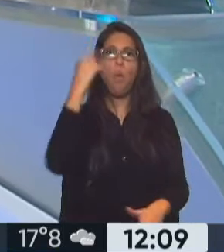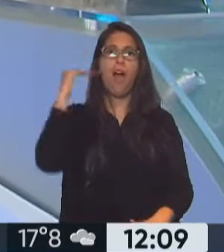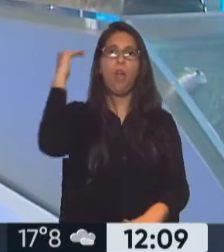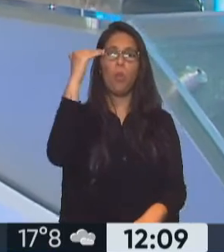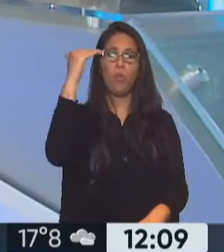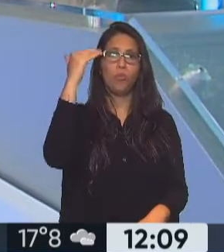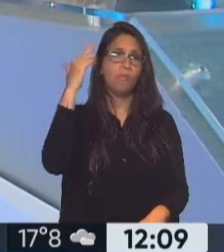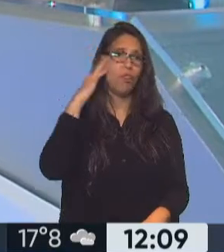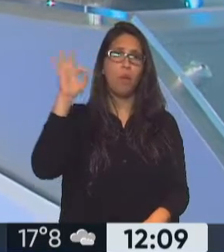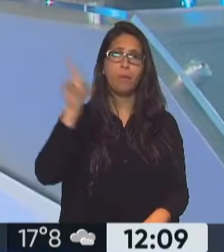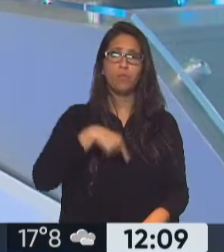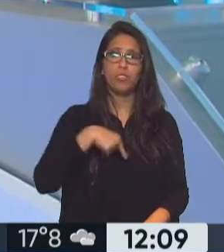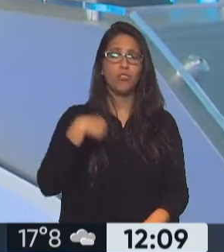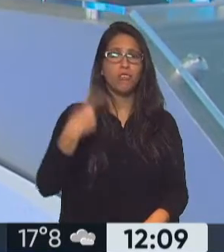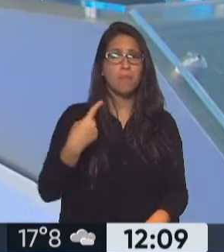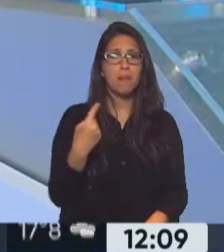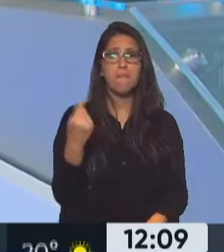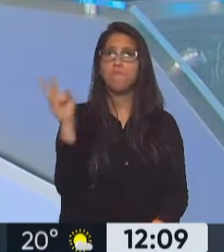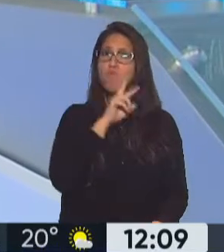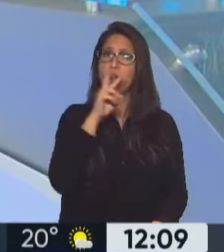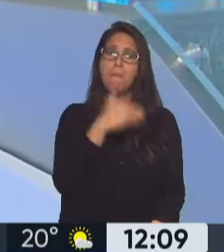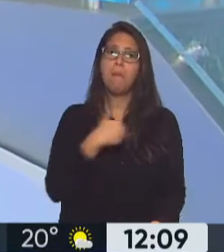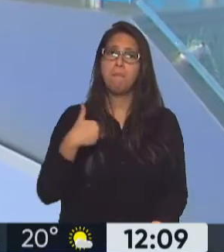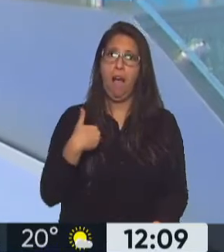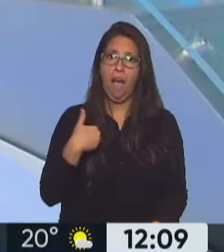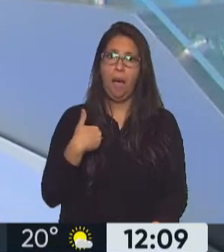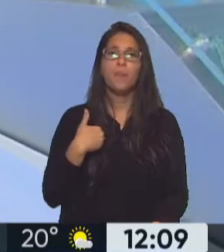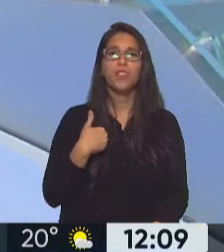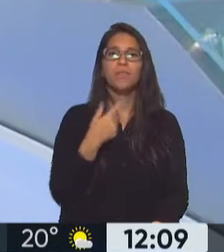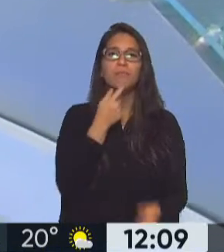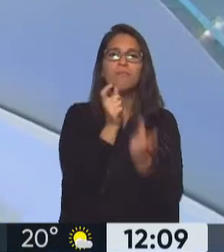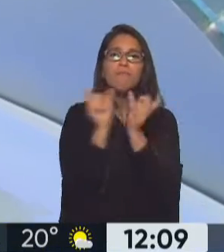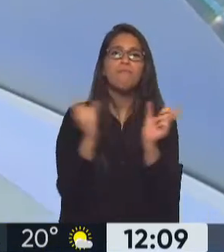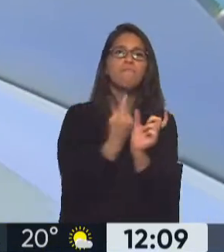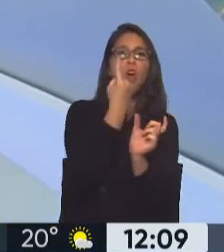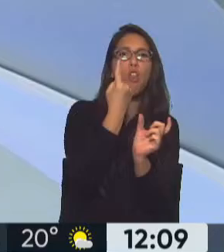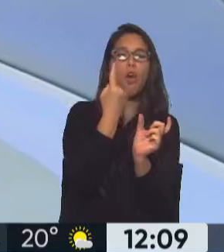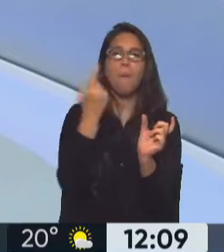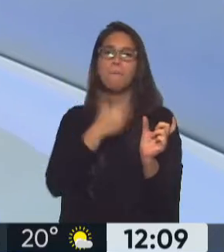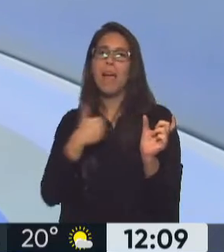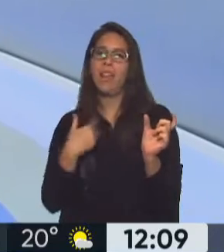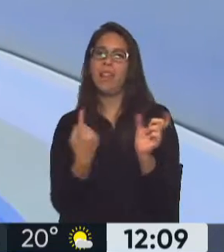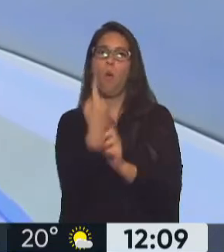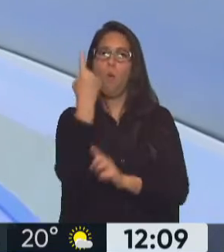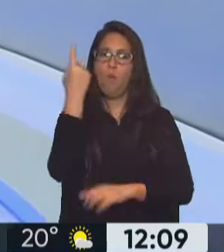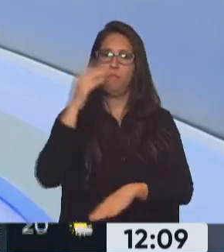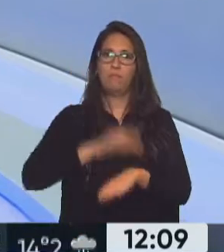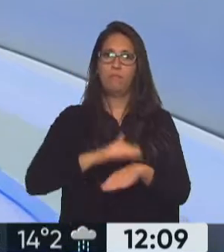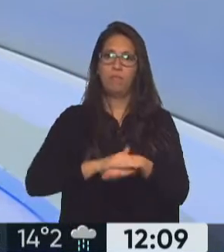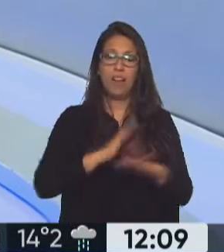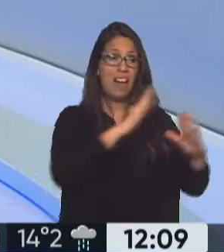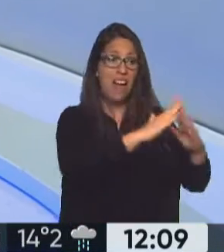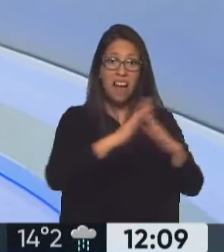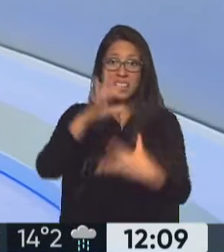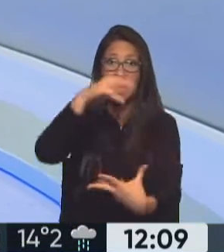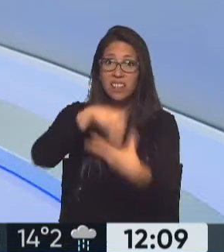el 90% de los casos es mujer, es la mamá, por eso esto de monomarentales, y viven en esos hogares 3 millones